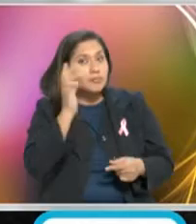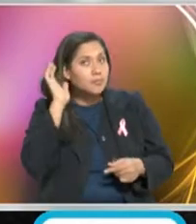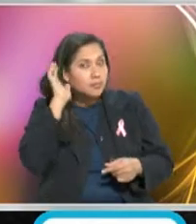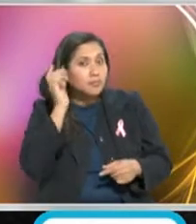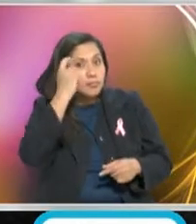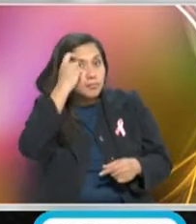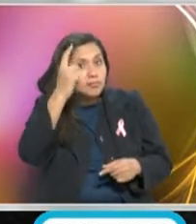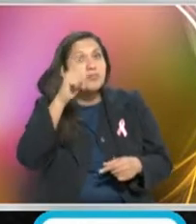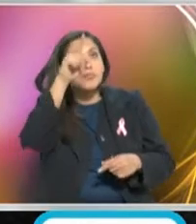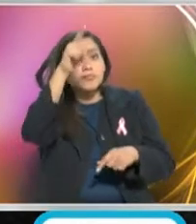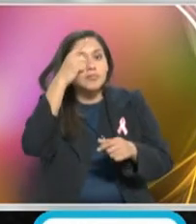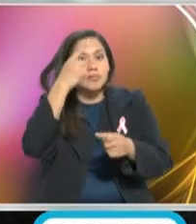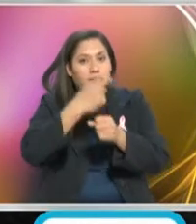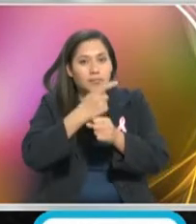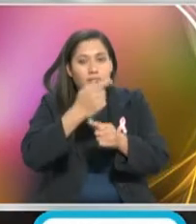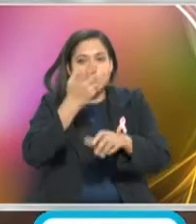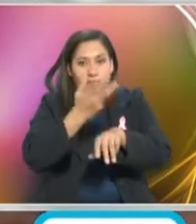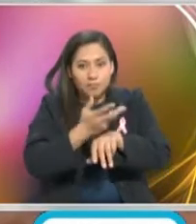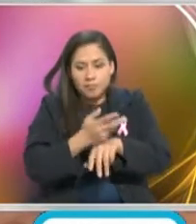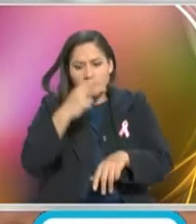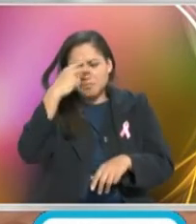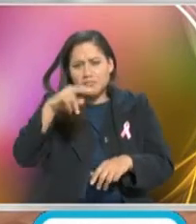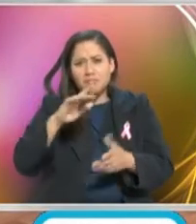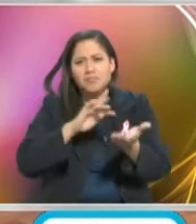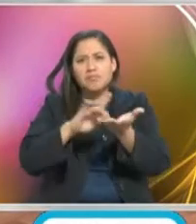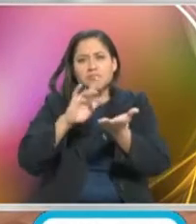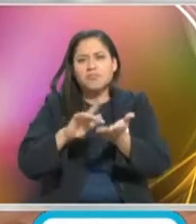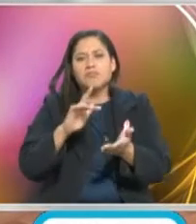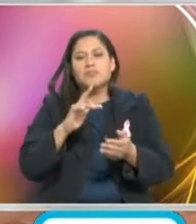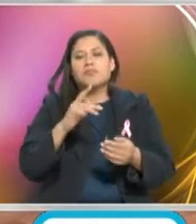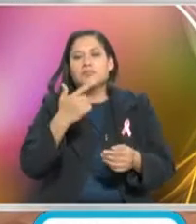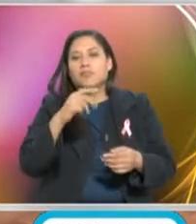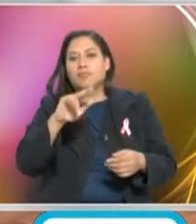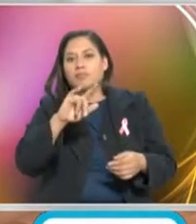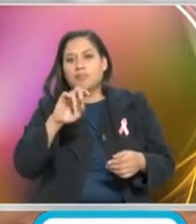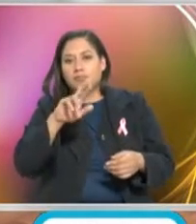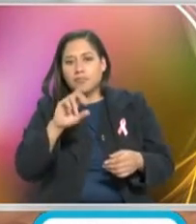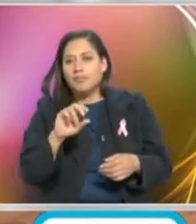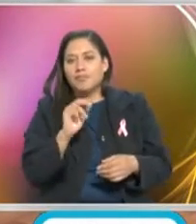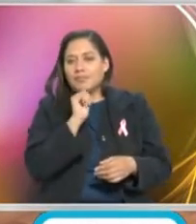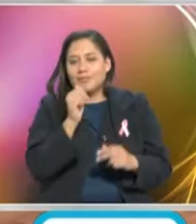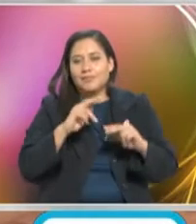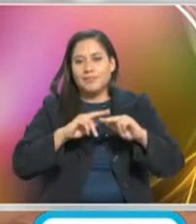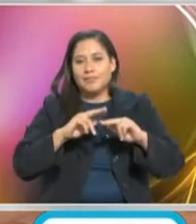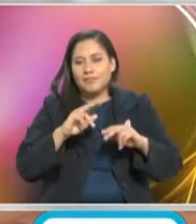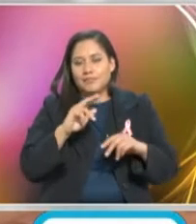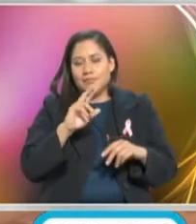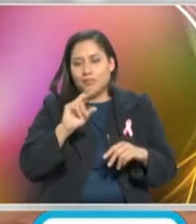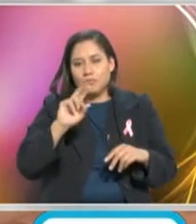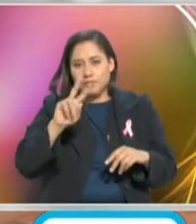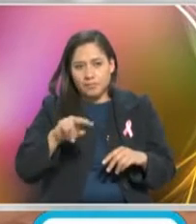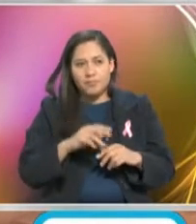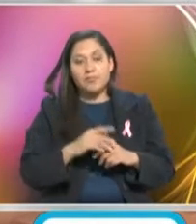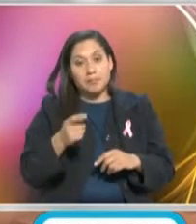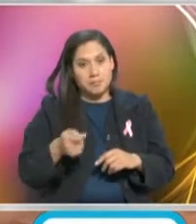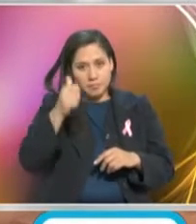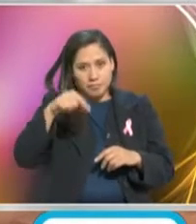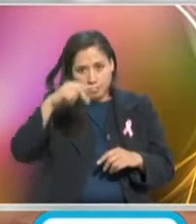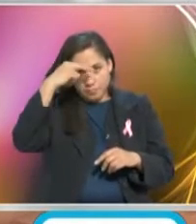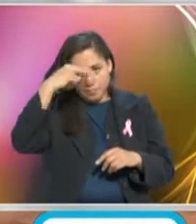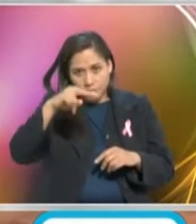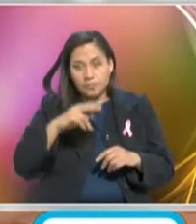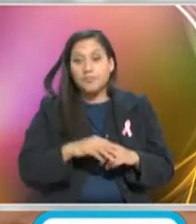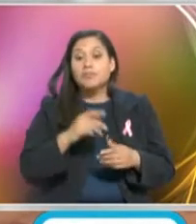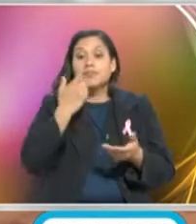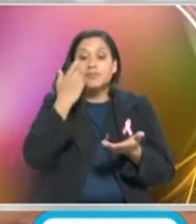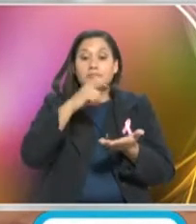invento que se patentó en Estados Unidos, que si México no apoyó a don Guillermo González Camarena, y no es cierto. No. No, primero se patentó en los patentó en dos países. México, claro. Ya. Que él Primero- sobre todo trataron